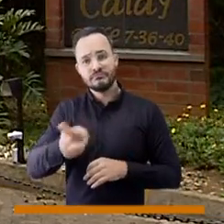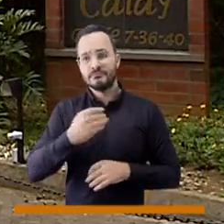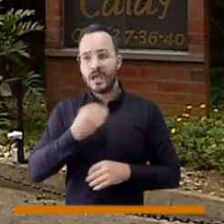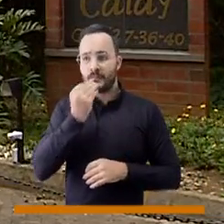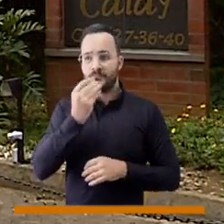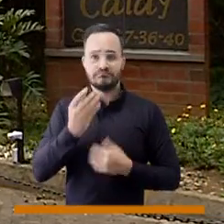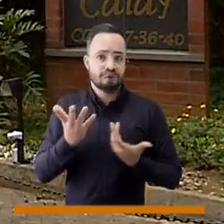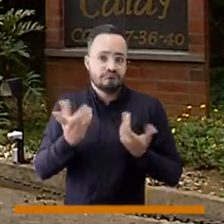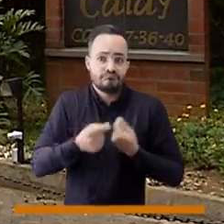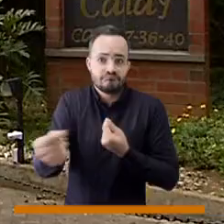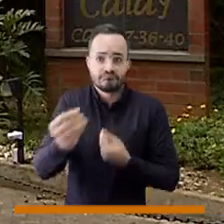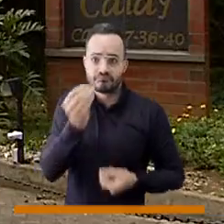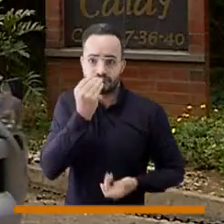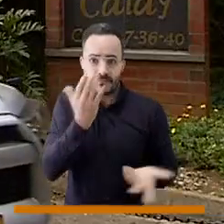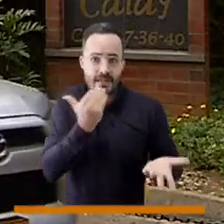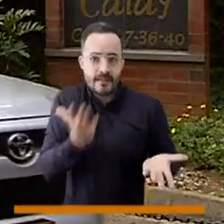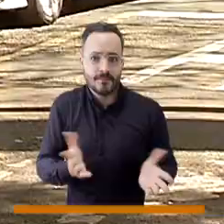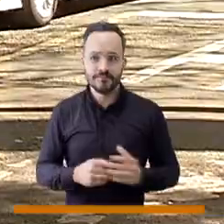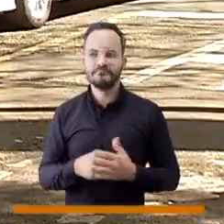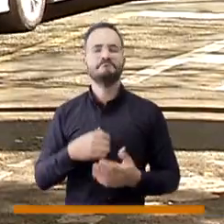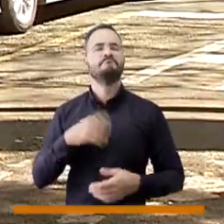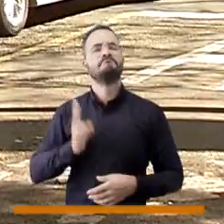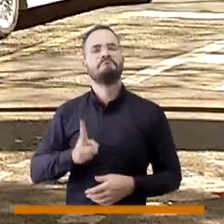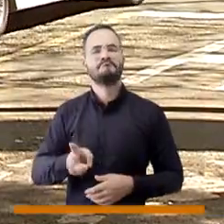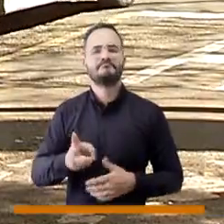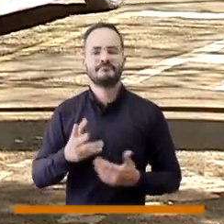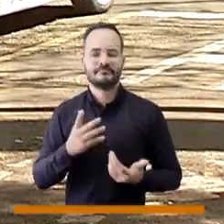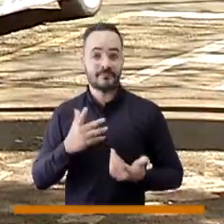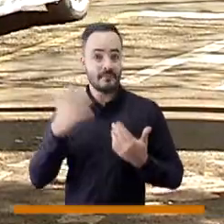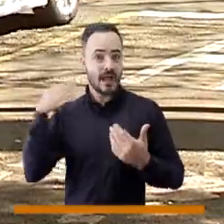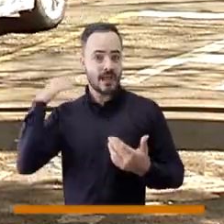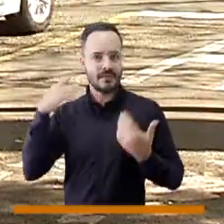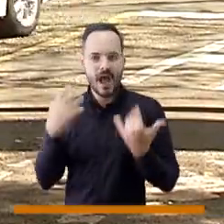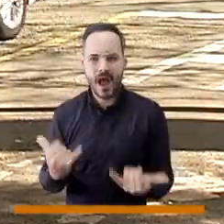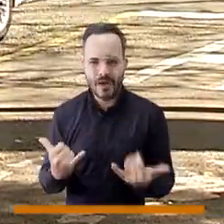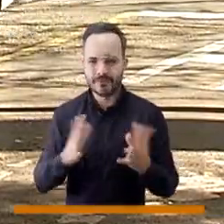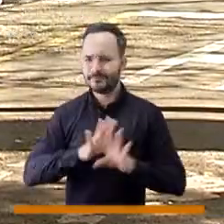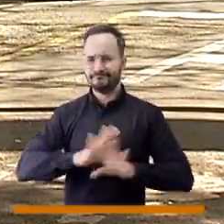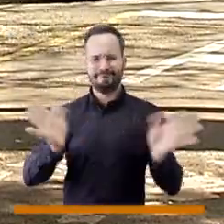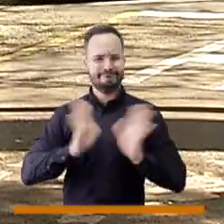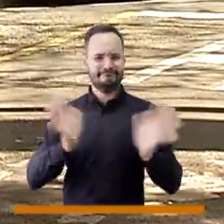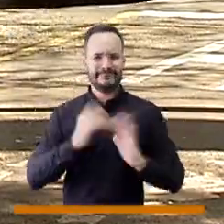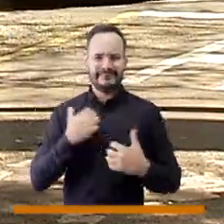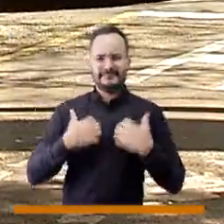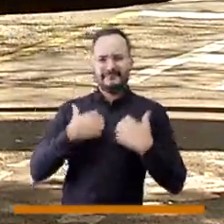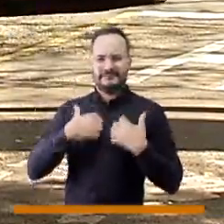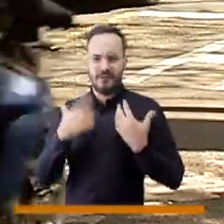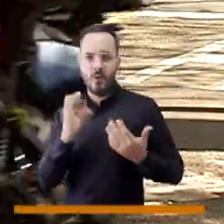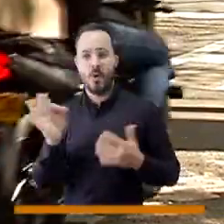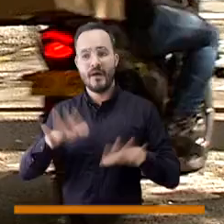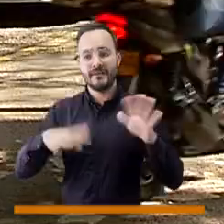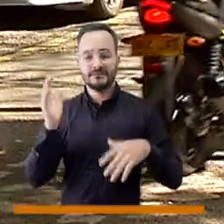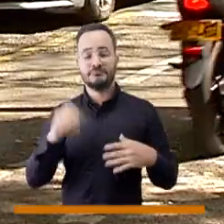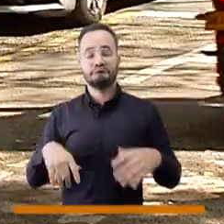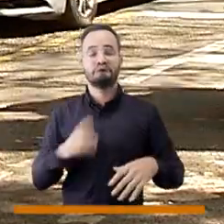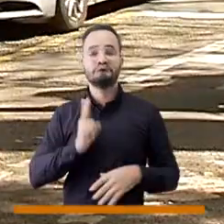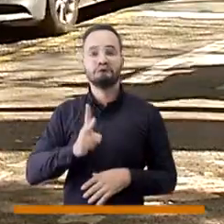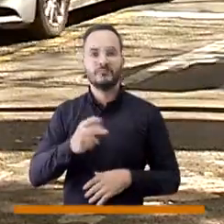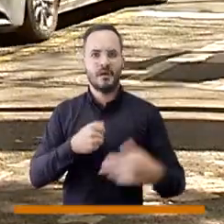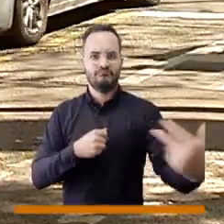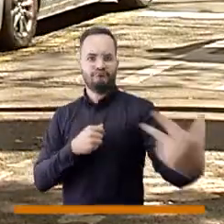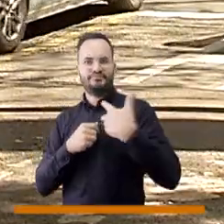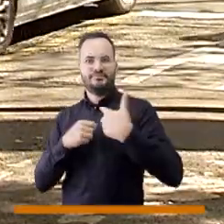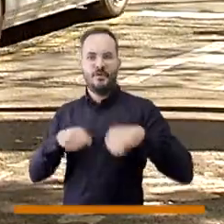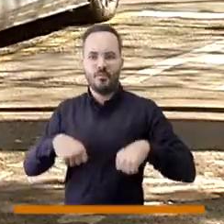a zonas a almorzar. Ya la gente no sale por el miedo de que hay muchas personas en moto, los atracan, las motos llegan en